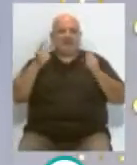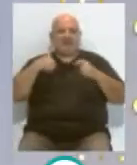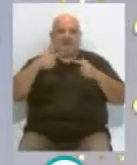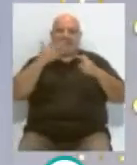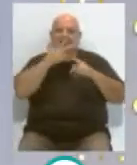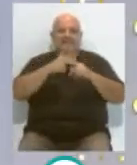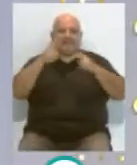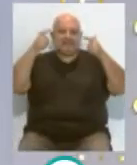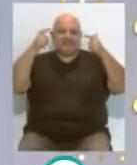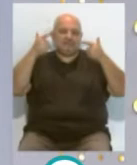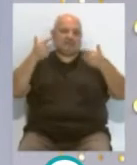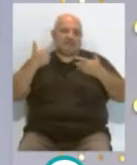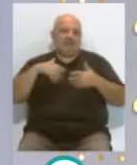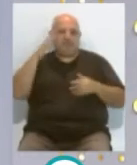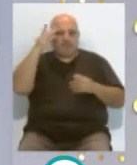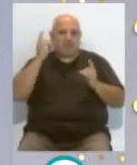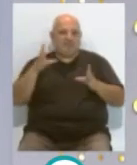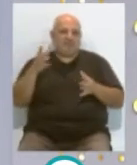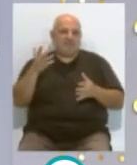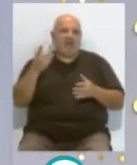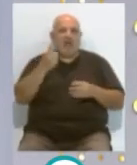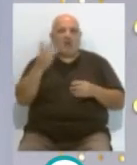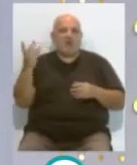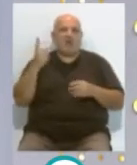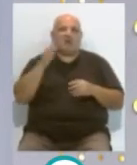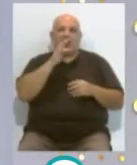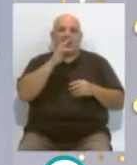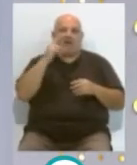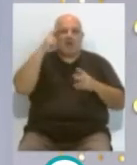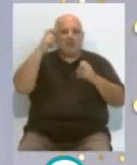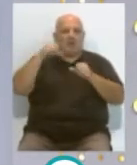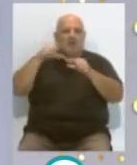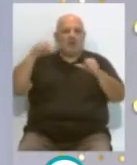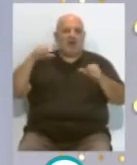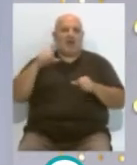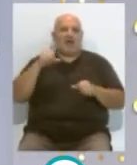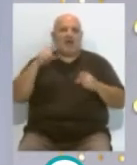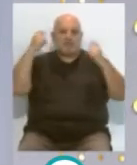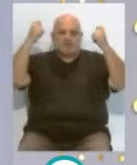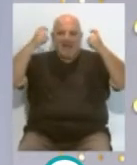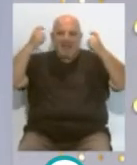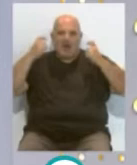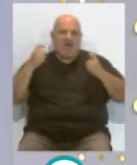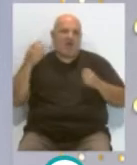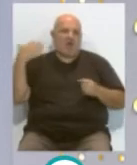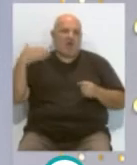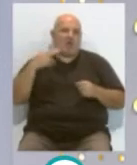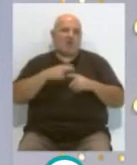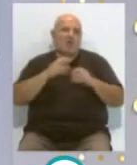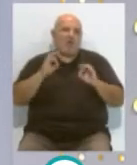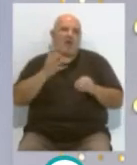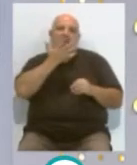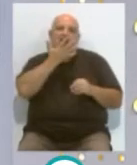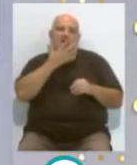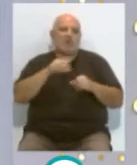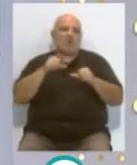de una vez con su selección, donde la gente todavía tiene muy en el recuerdo a Diego Armando Maradona, y él tenía esa mochila, como hablábamos antes,